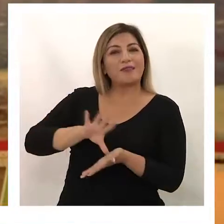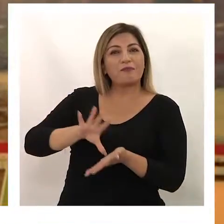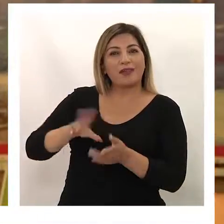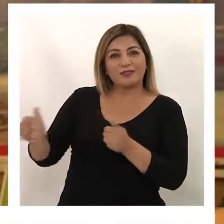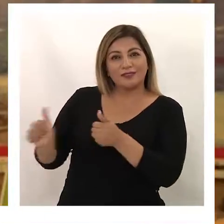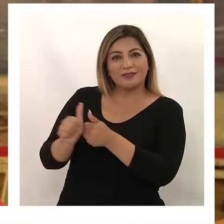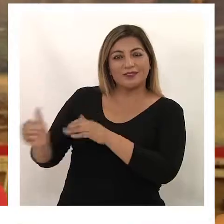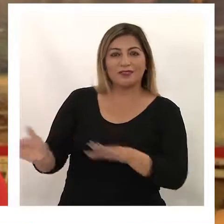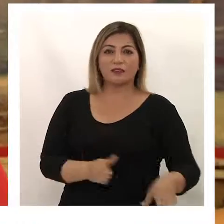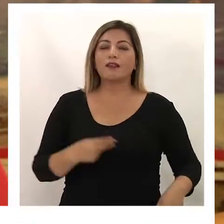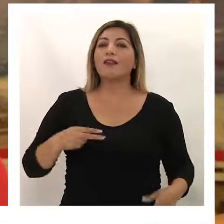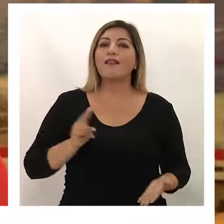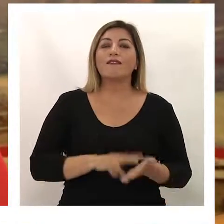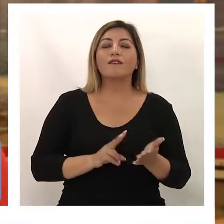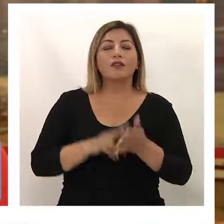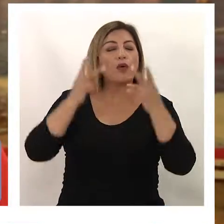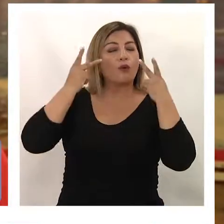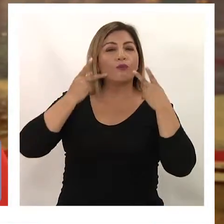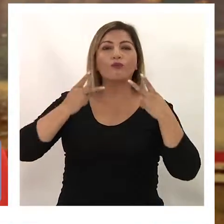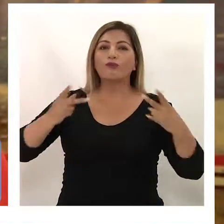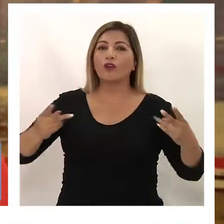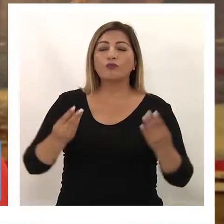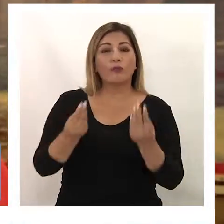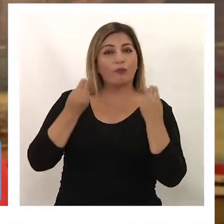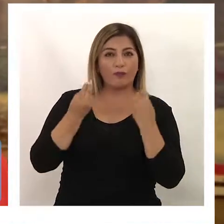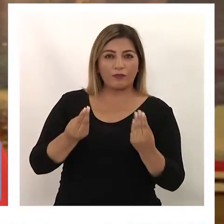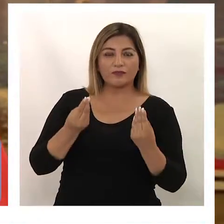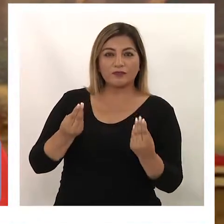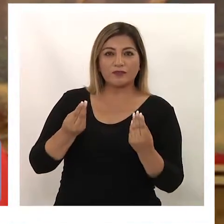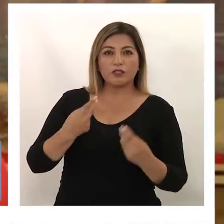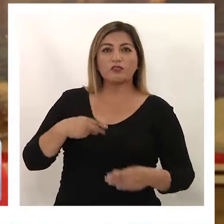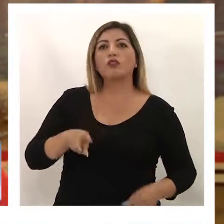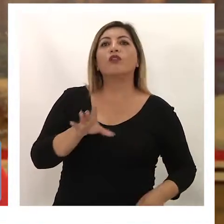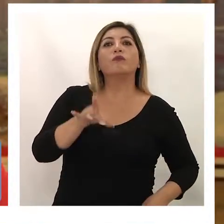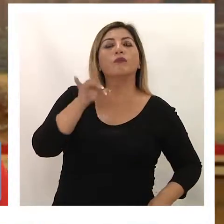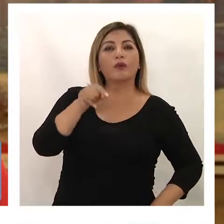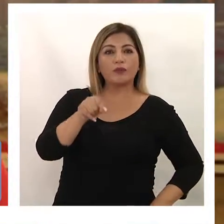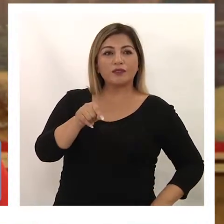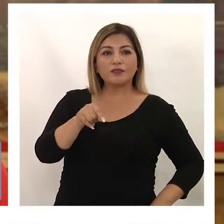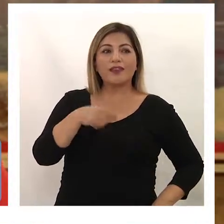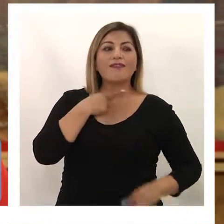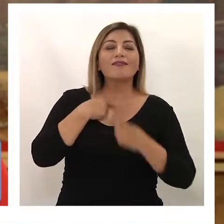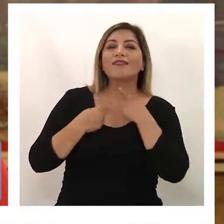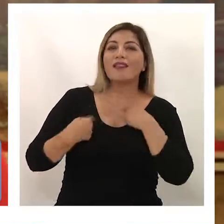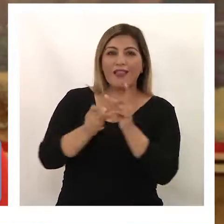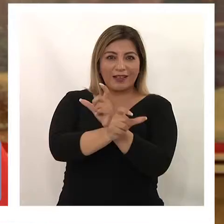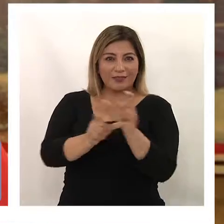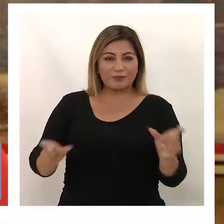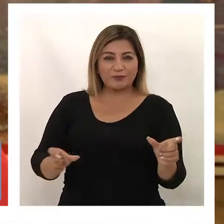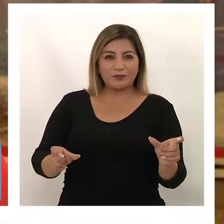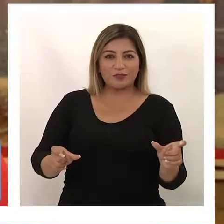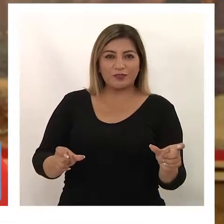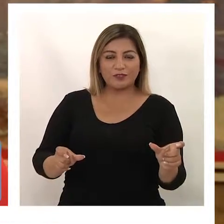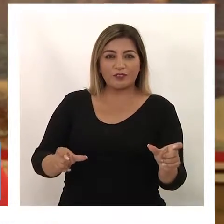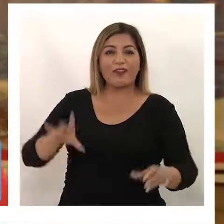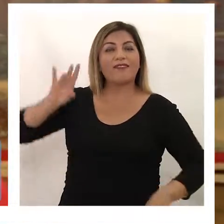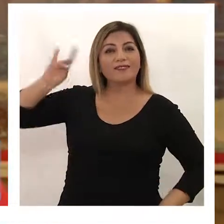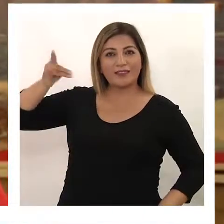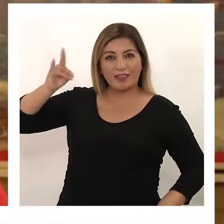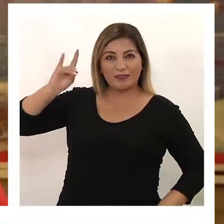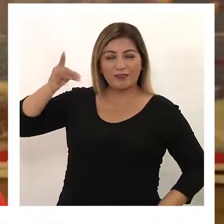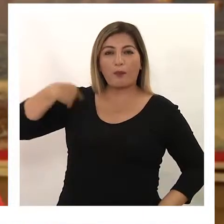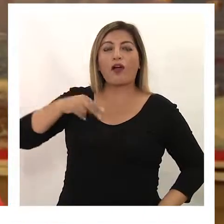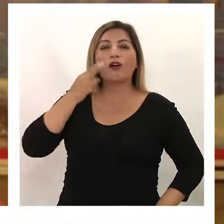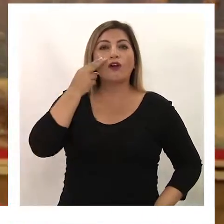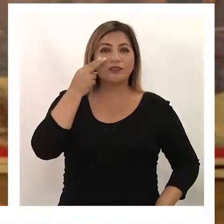gira muy productiva Se nota mucho el interés que tiene el pueblo boliviano para conocer nuestra